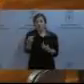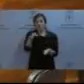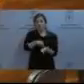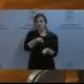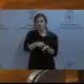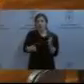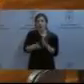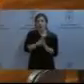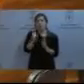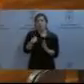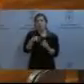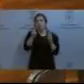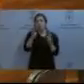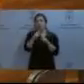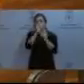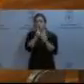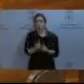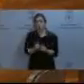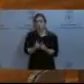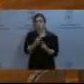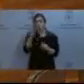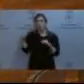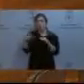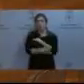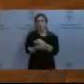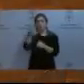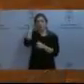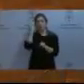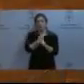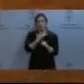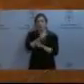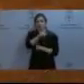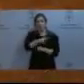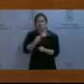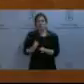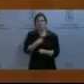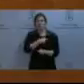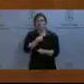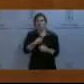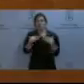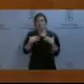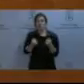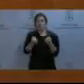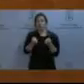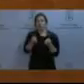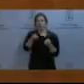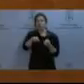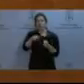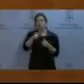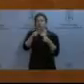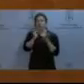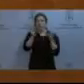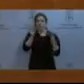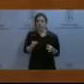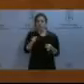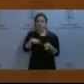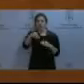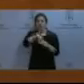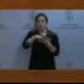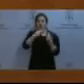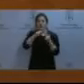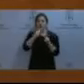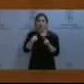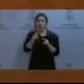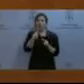en materia de presupuestos de prevención de riesgos laborales y el Comité de Seguridad y Salud del hospital. Eso era lo que decían en los